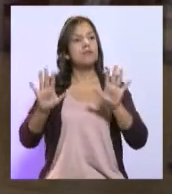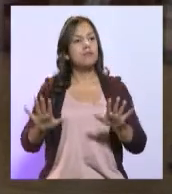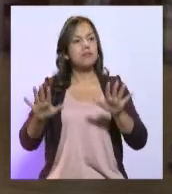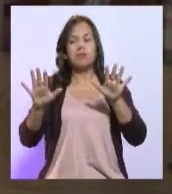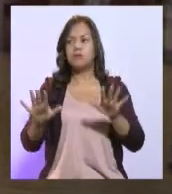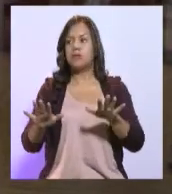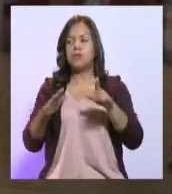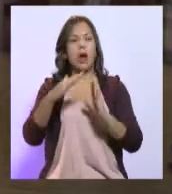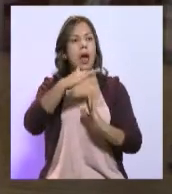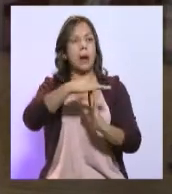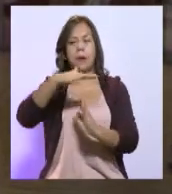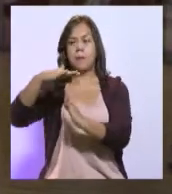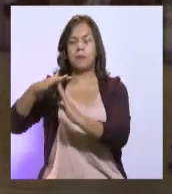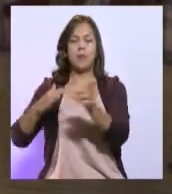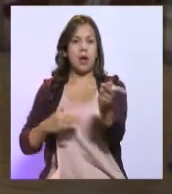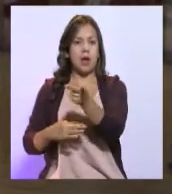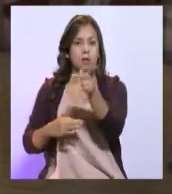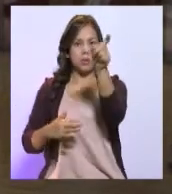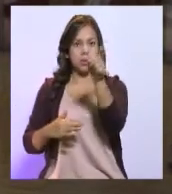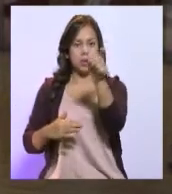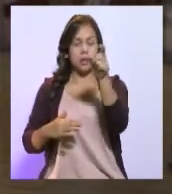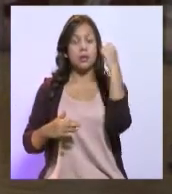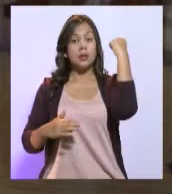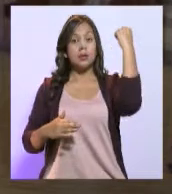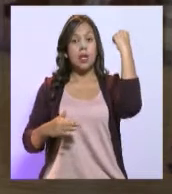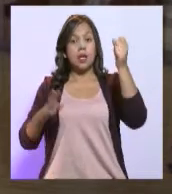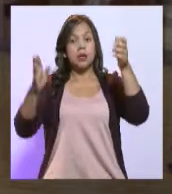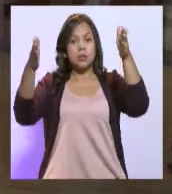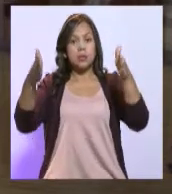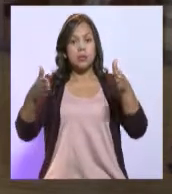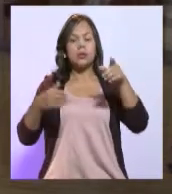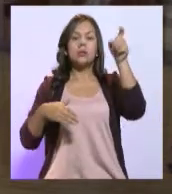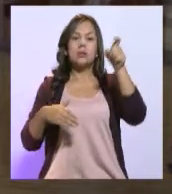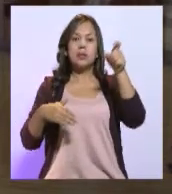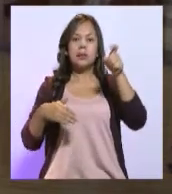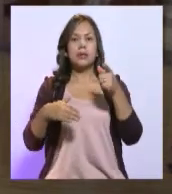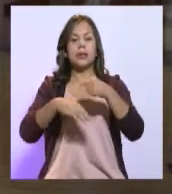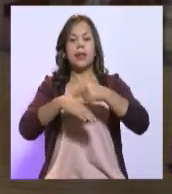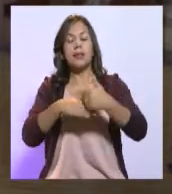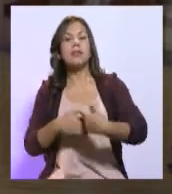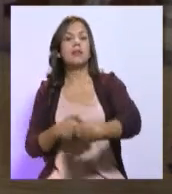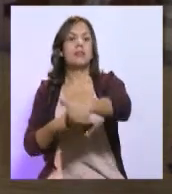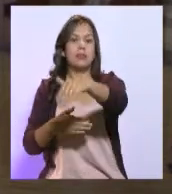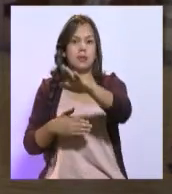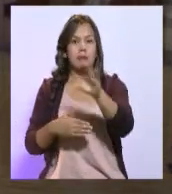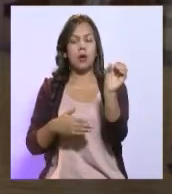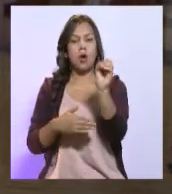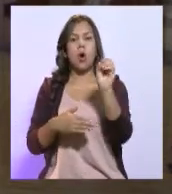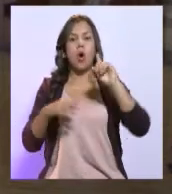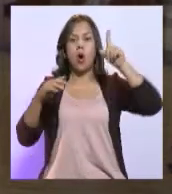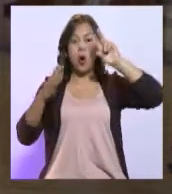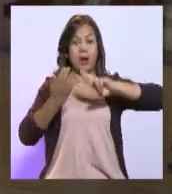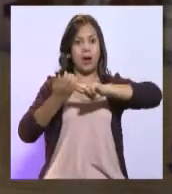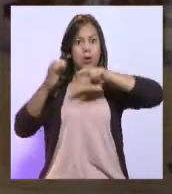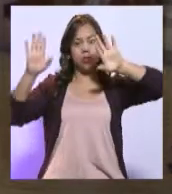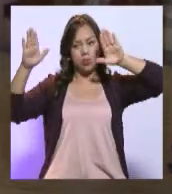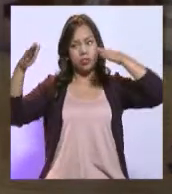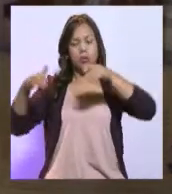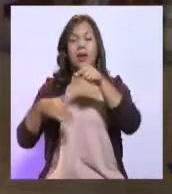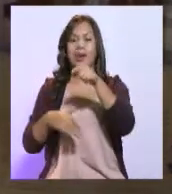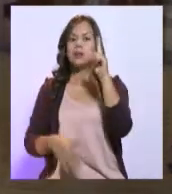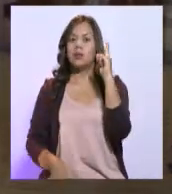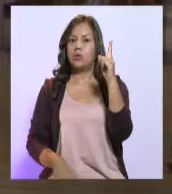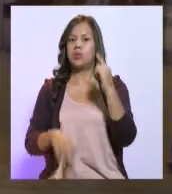importante decir que el derecho humanitario se aplique el tiempo que dure el conflicto y no el tiempo que dure el estado de excepción. Esa es una